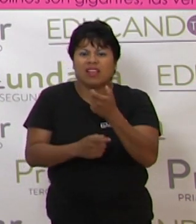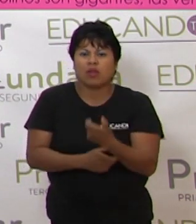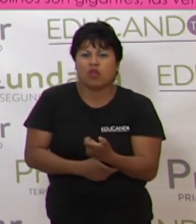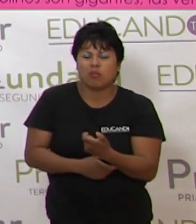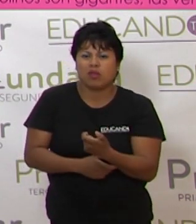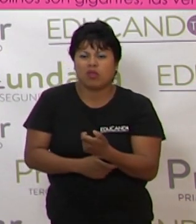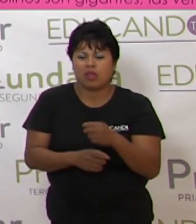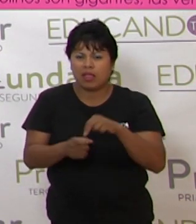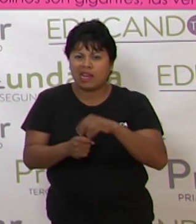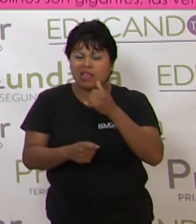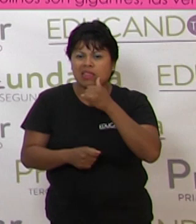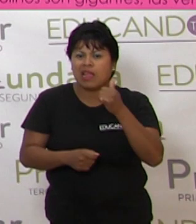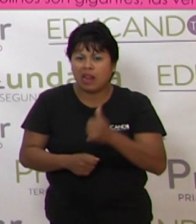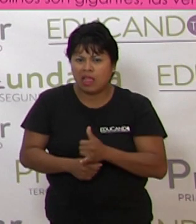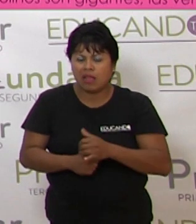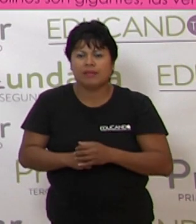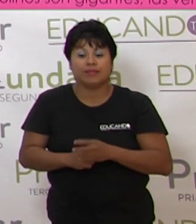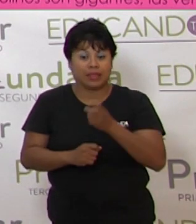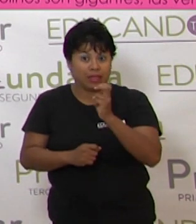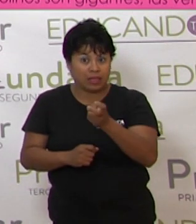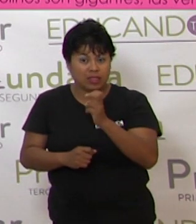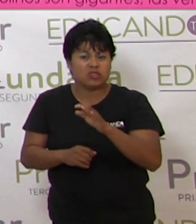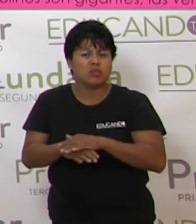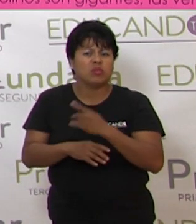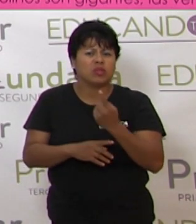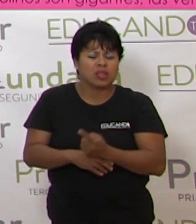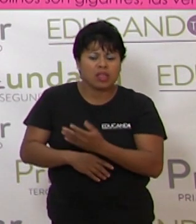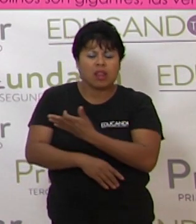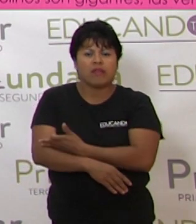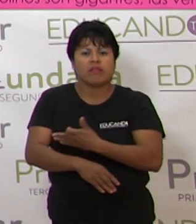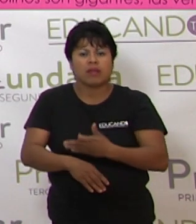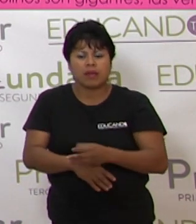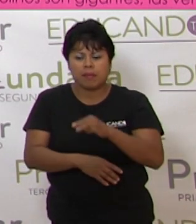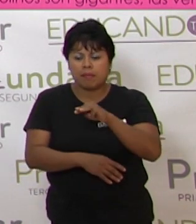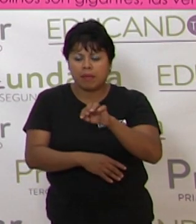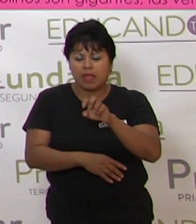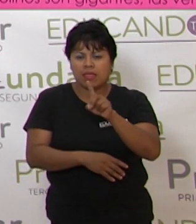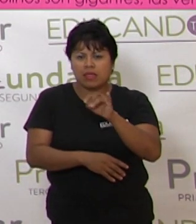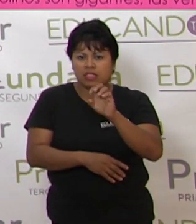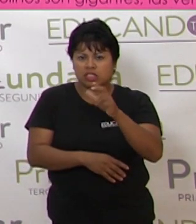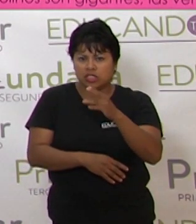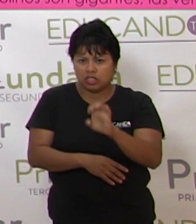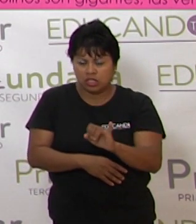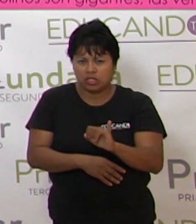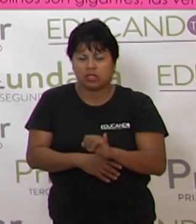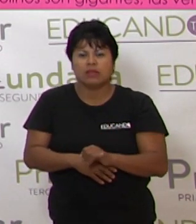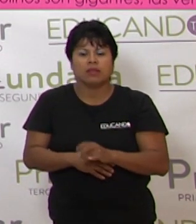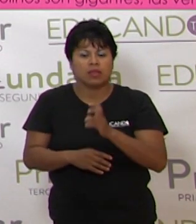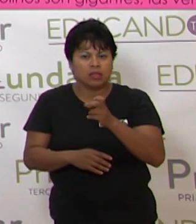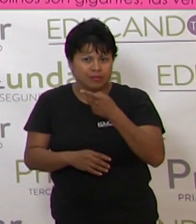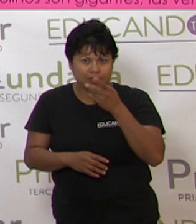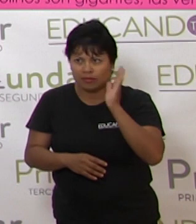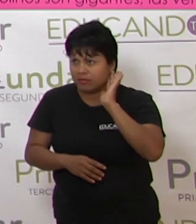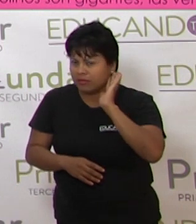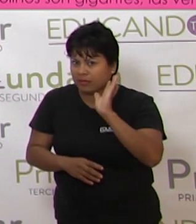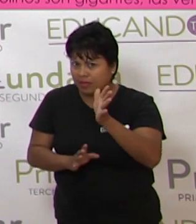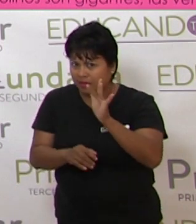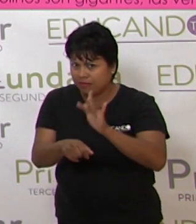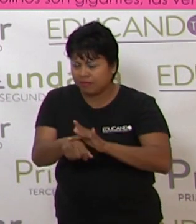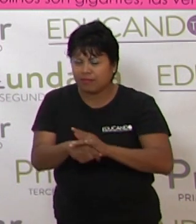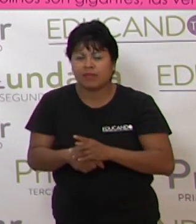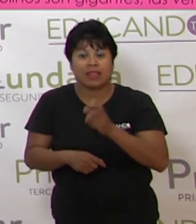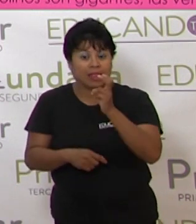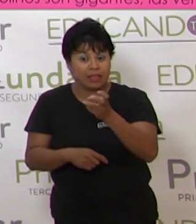en Italia. Esto debido a la familia Medici. Yo supongo que han oído hablar de esa familia.